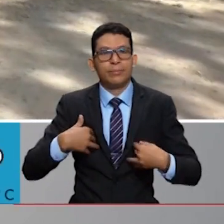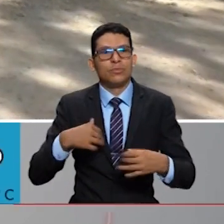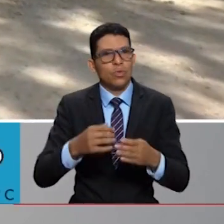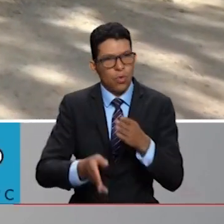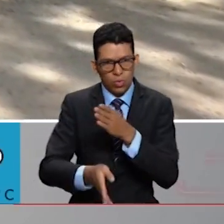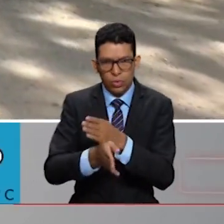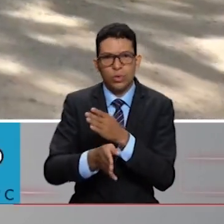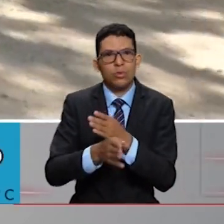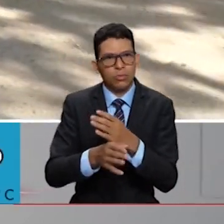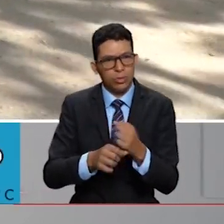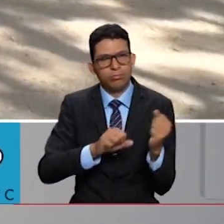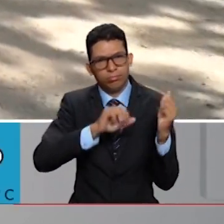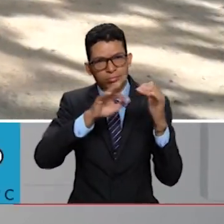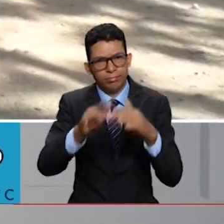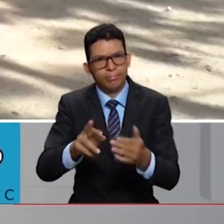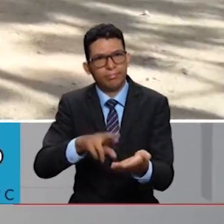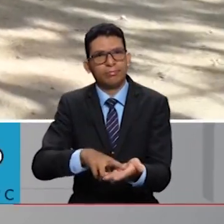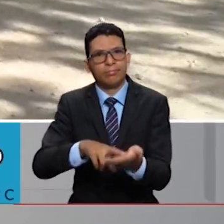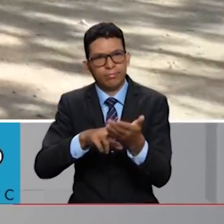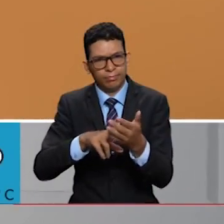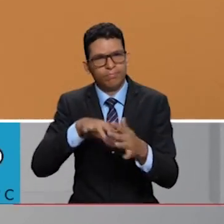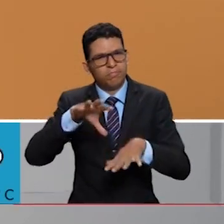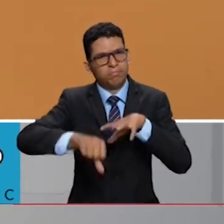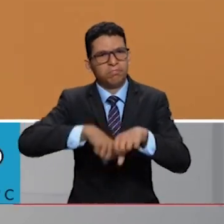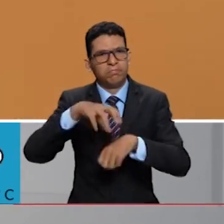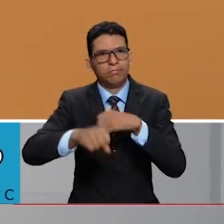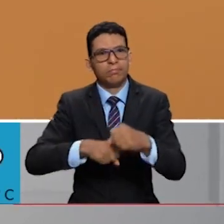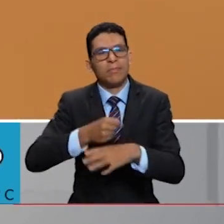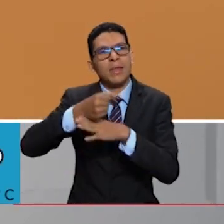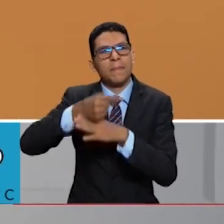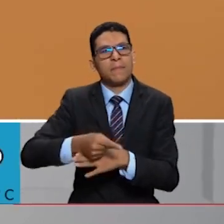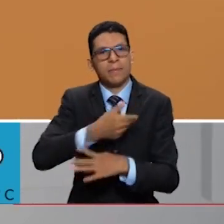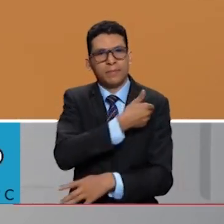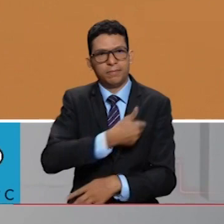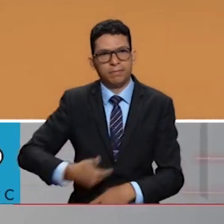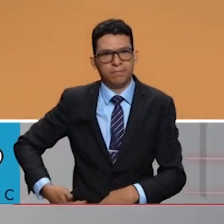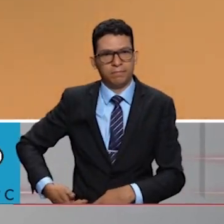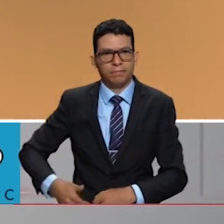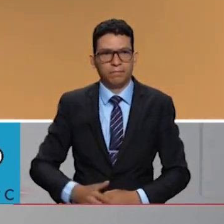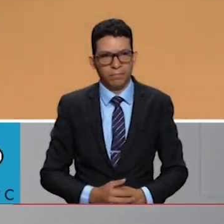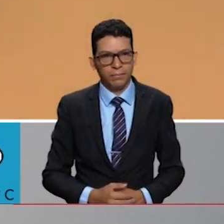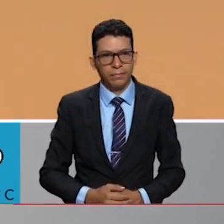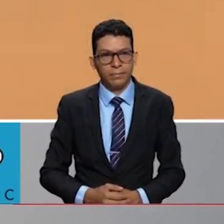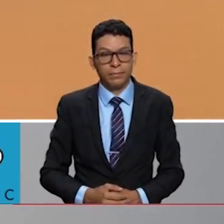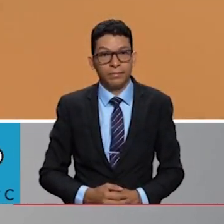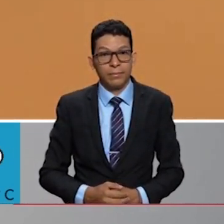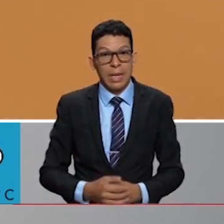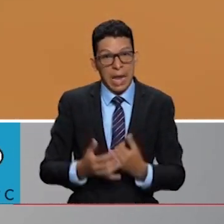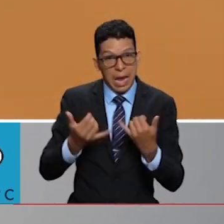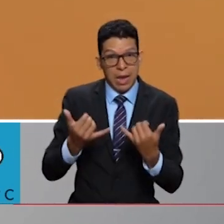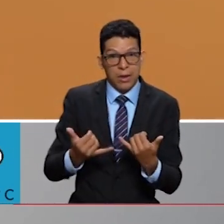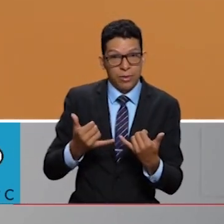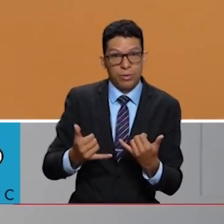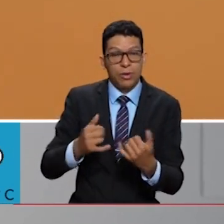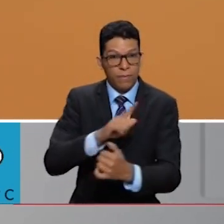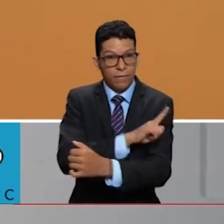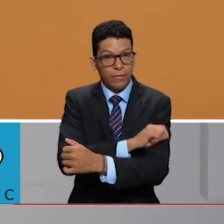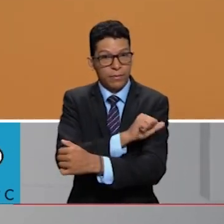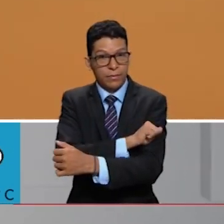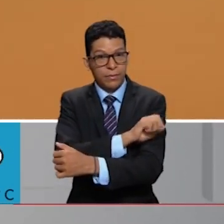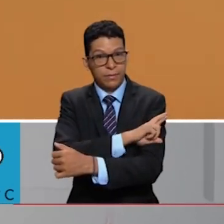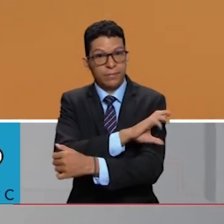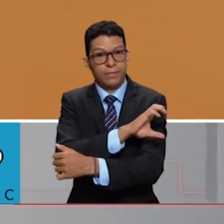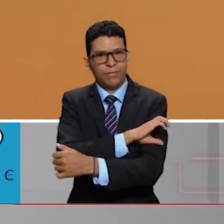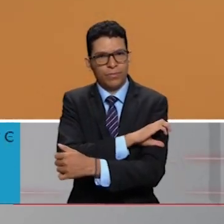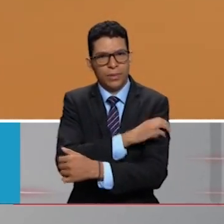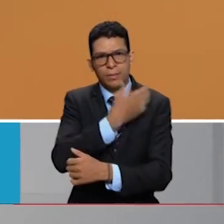continuarán en la zona hasta recuperar El Cañón del micay por orden presidencial Mientras tanto las disidencias exhortaron al